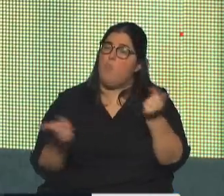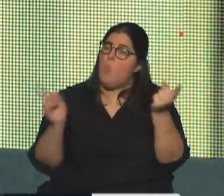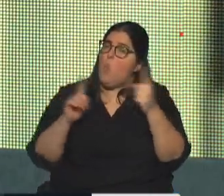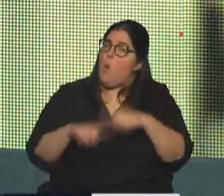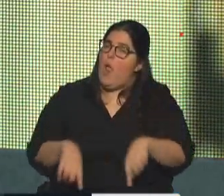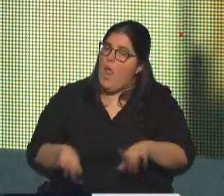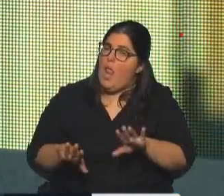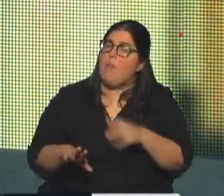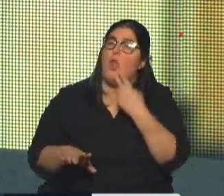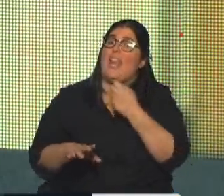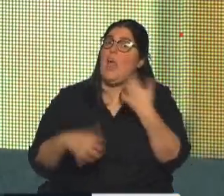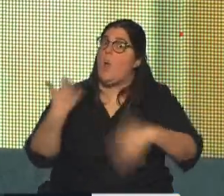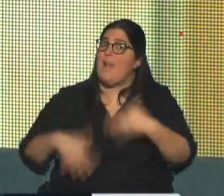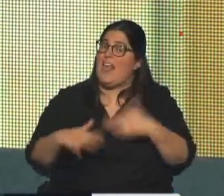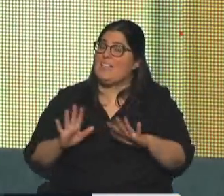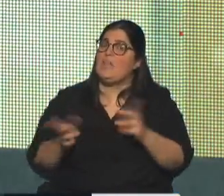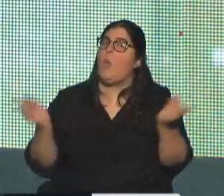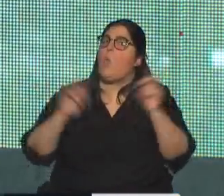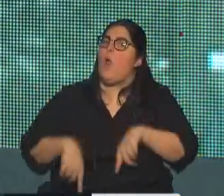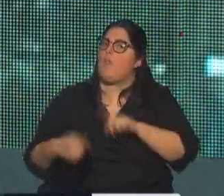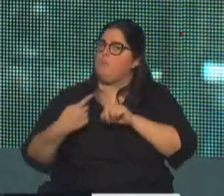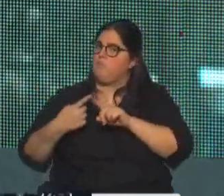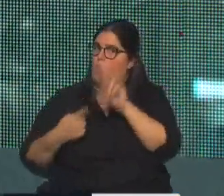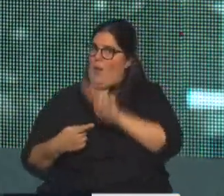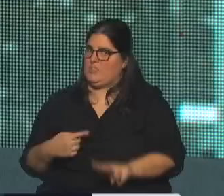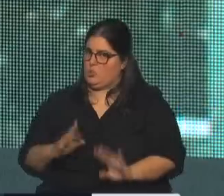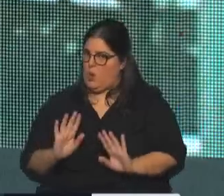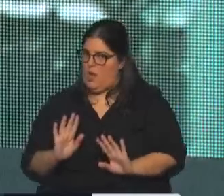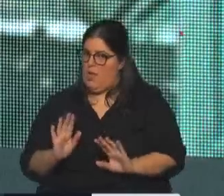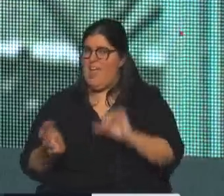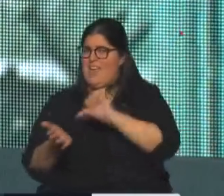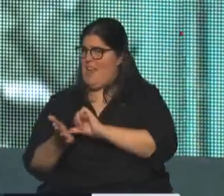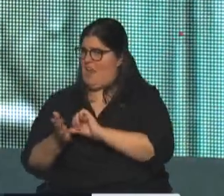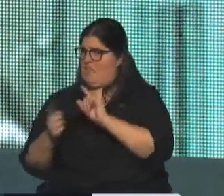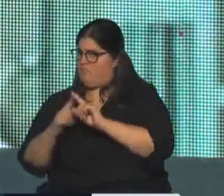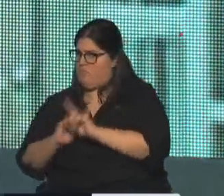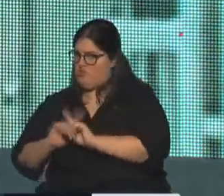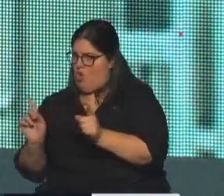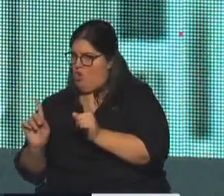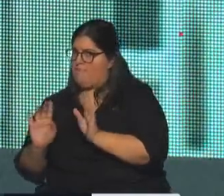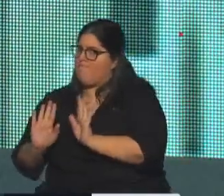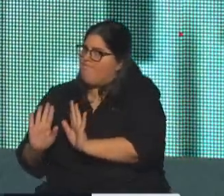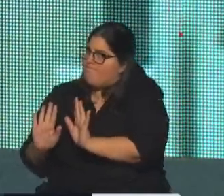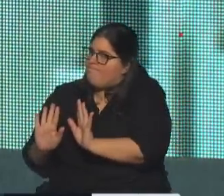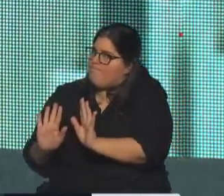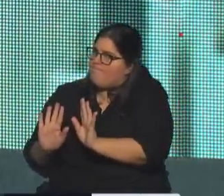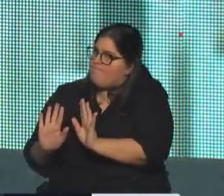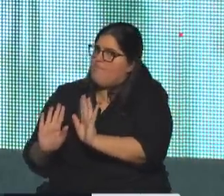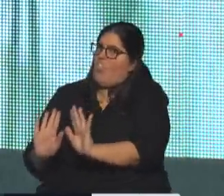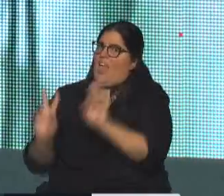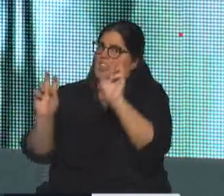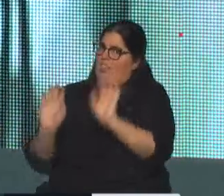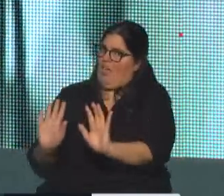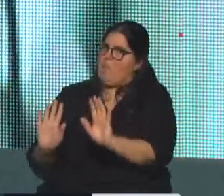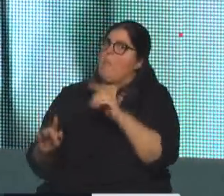la urgencia energética, relaciones con Venezuela. No lo está haciendo con Irán. Bueno, esto lo dejo ahí como para que lo desarrollemos o lo